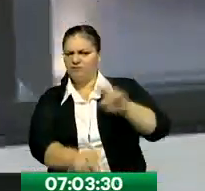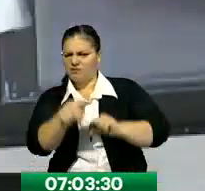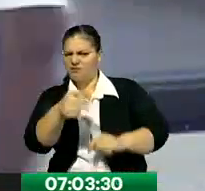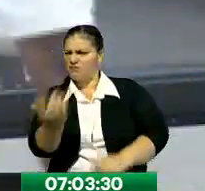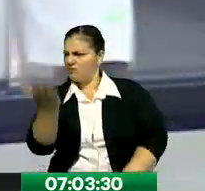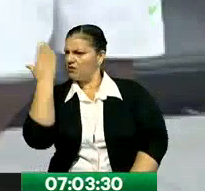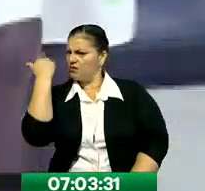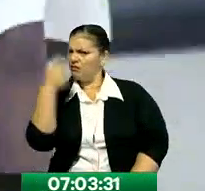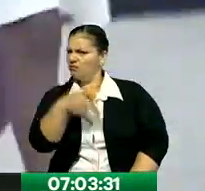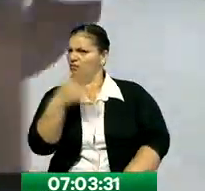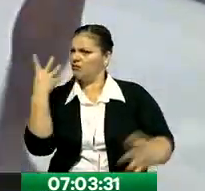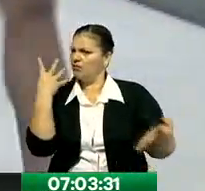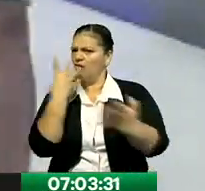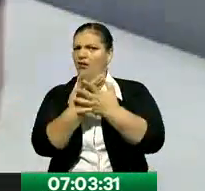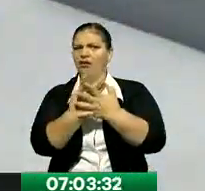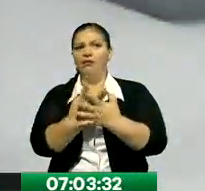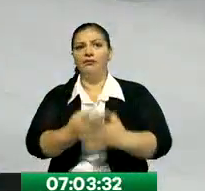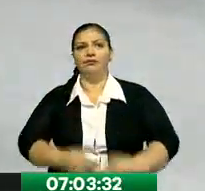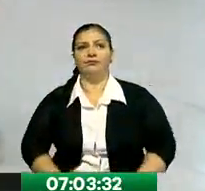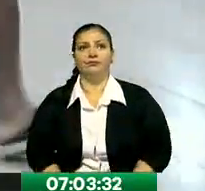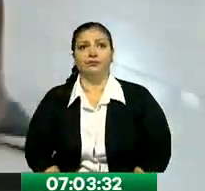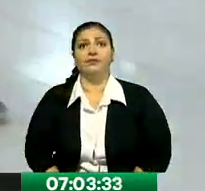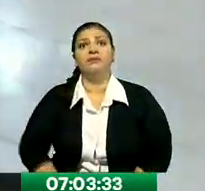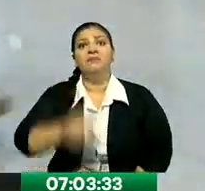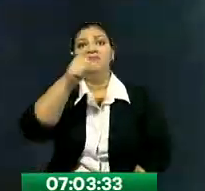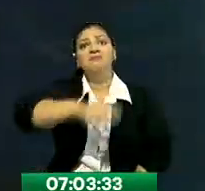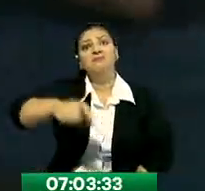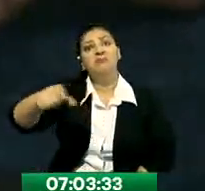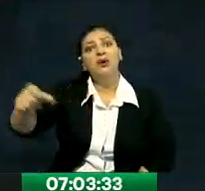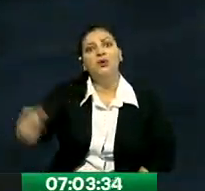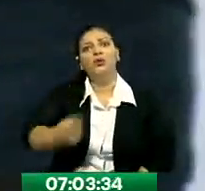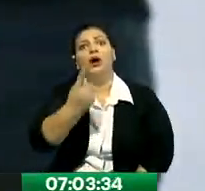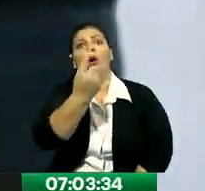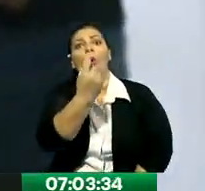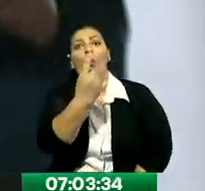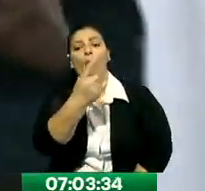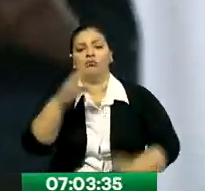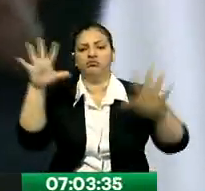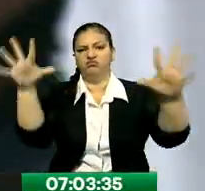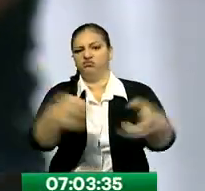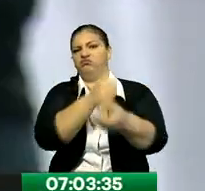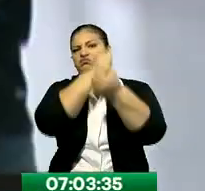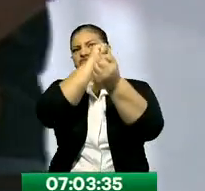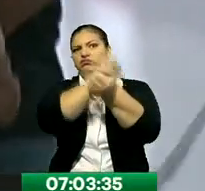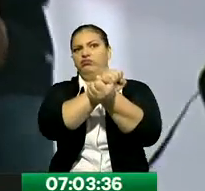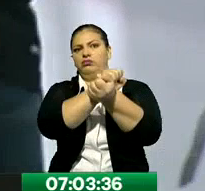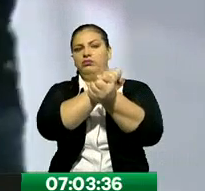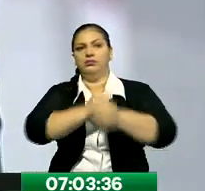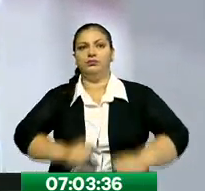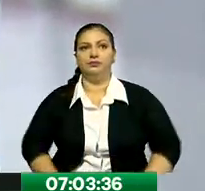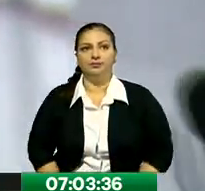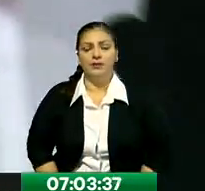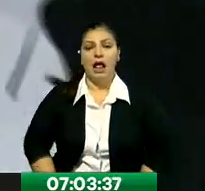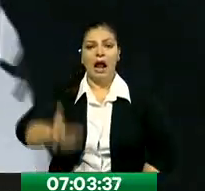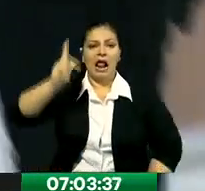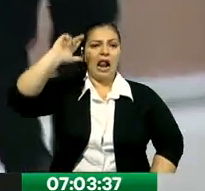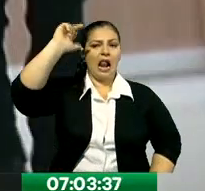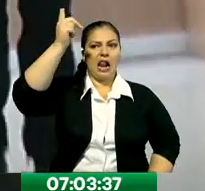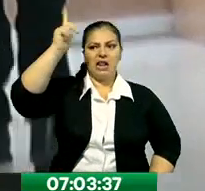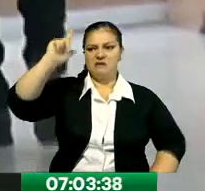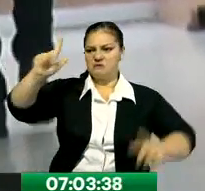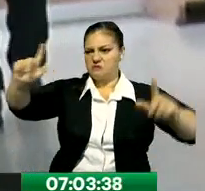total se giraron 11 boletas de captura el cabecilla de la supuesta banda delictiva